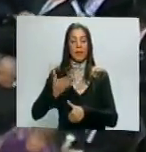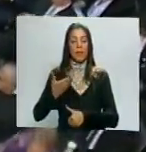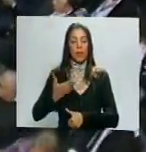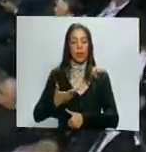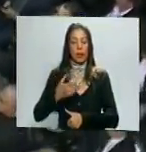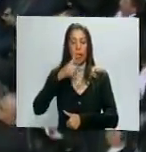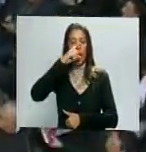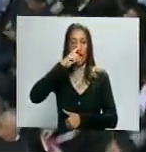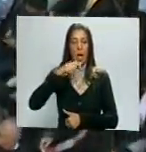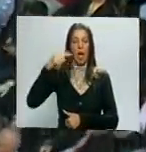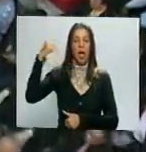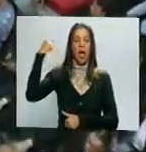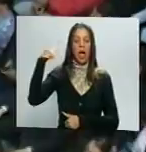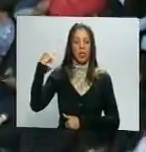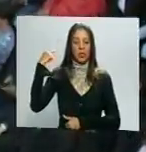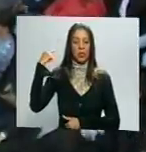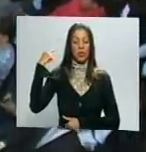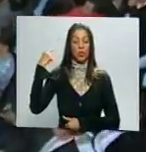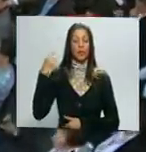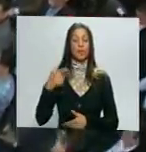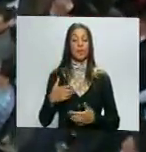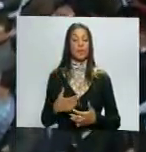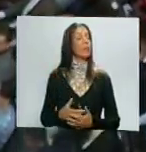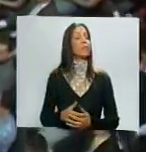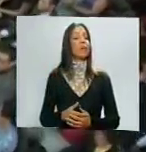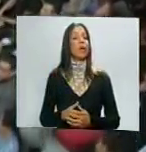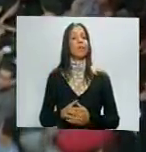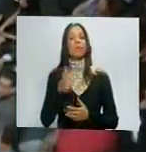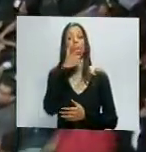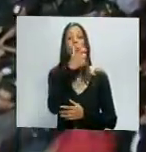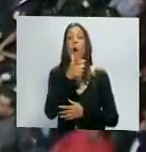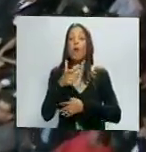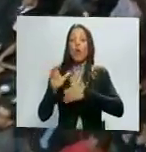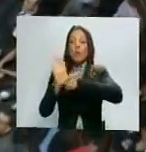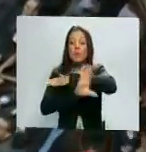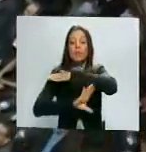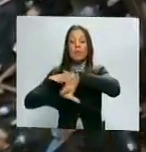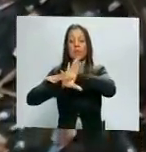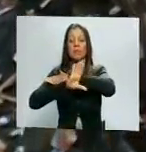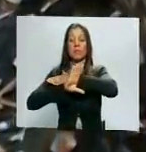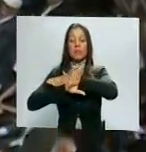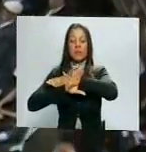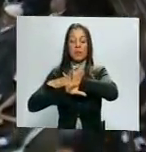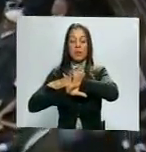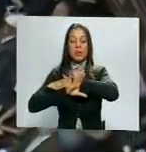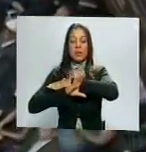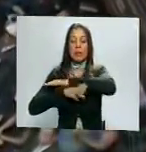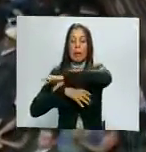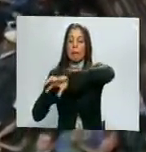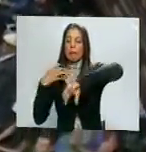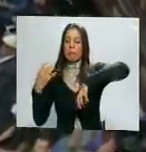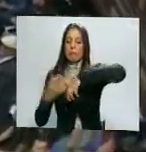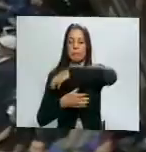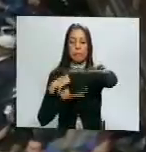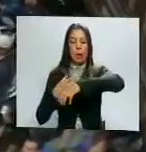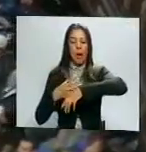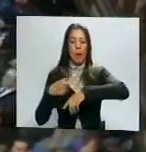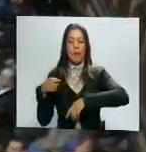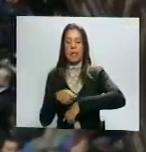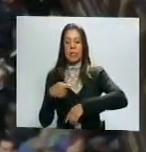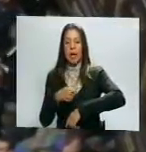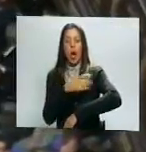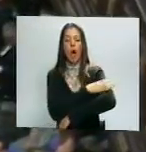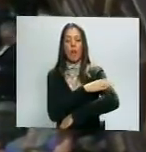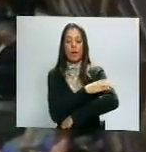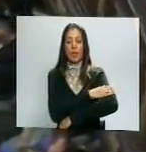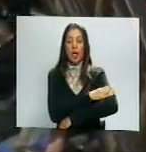Pero el año pasado no solamente entonces se protegió al pueblo, sino que en medio de esa arremetida, el presidente Nicolás